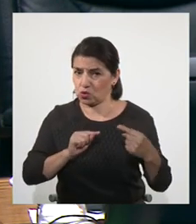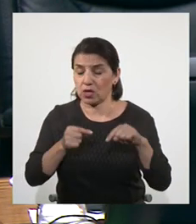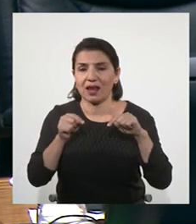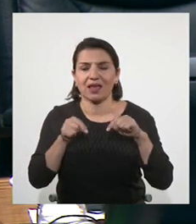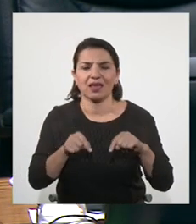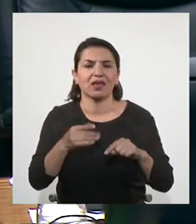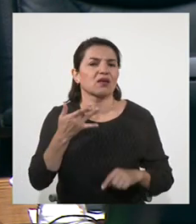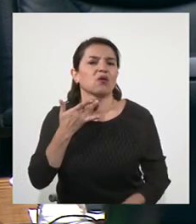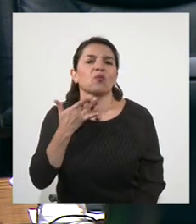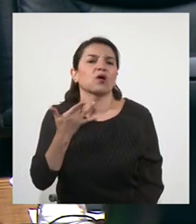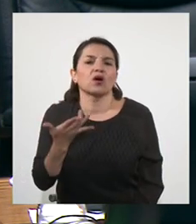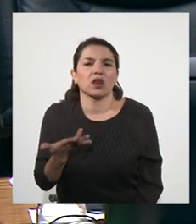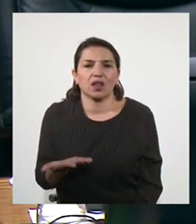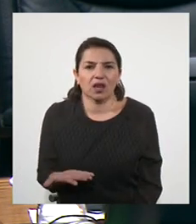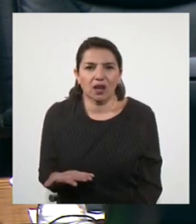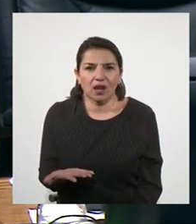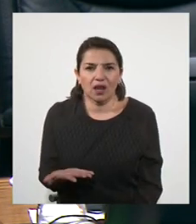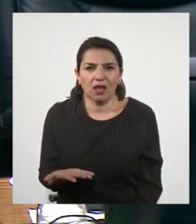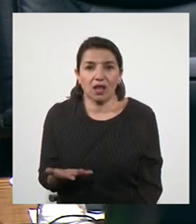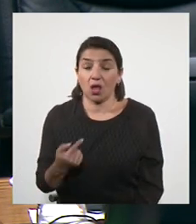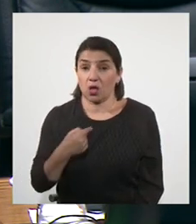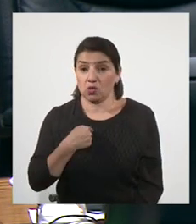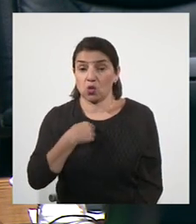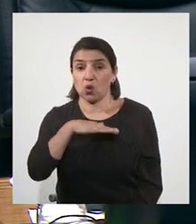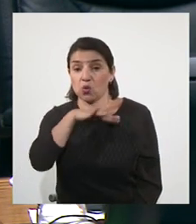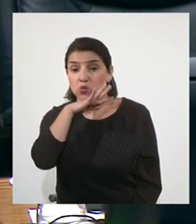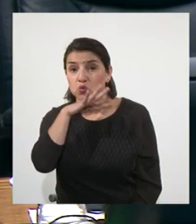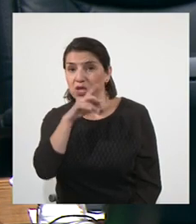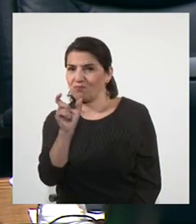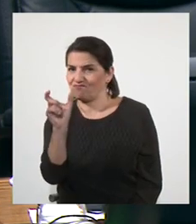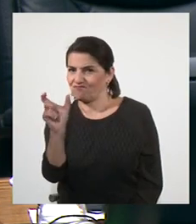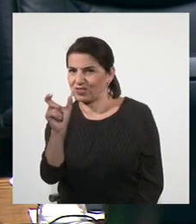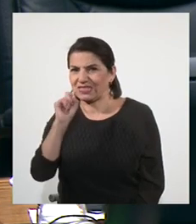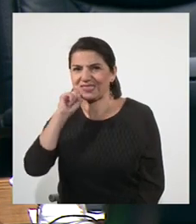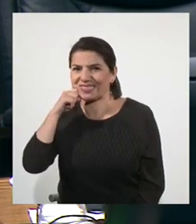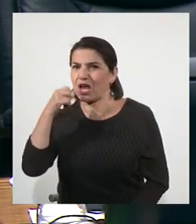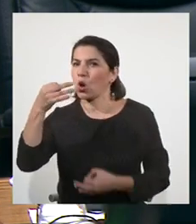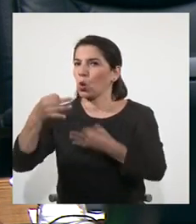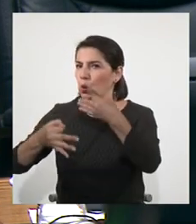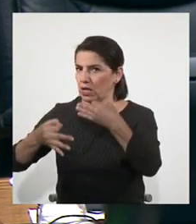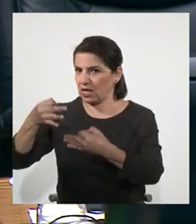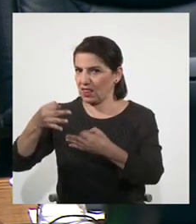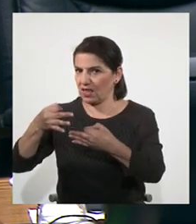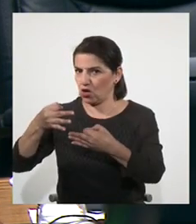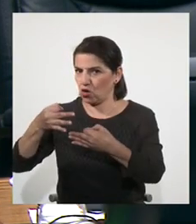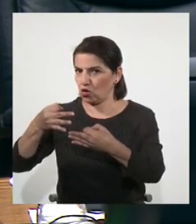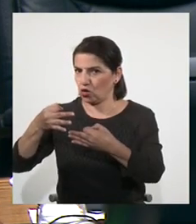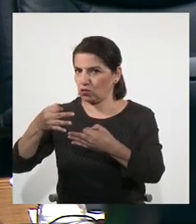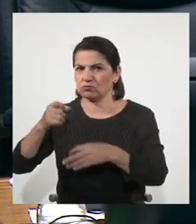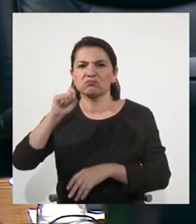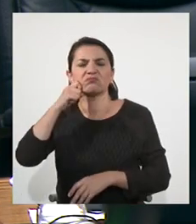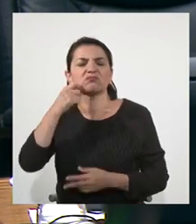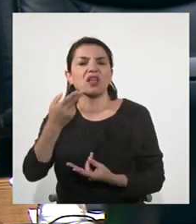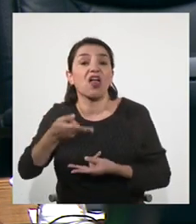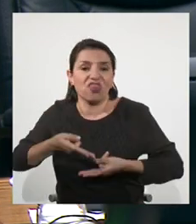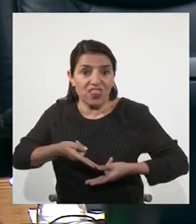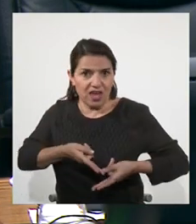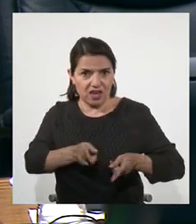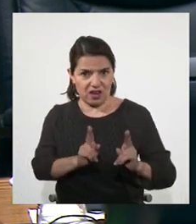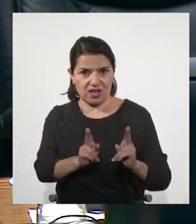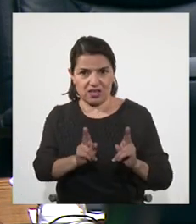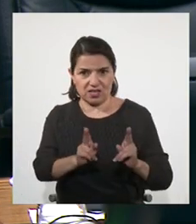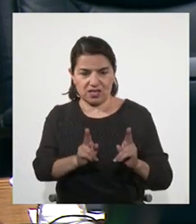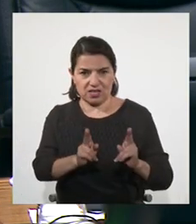Porque voy a usar un término jurídico. El derecho respecto de